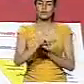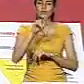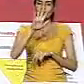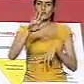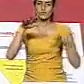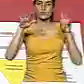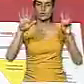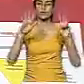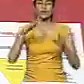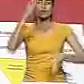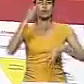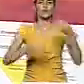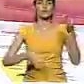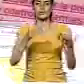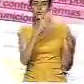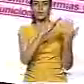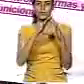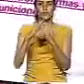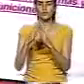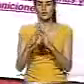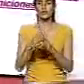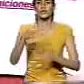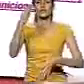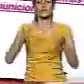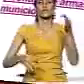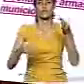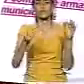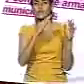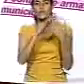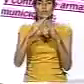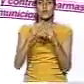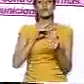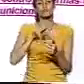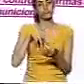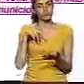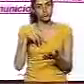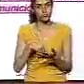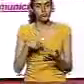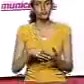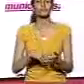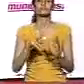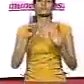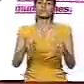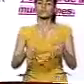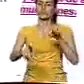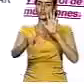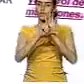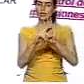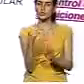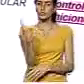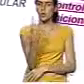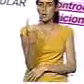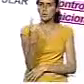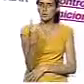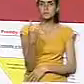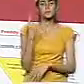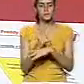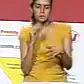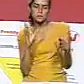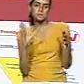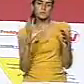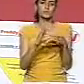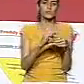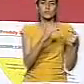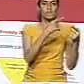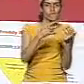está previsto lo que es la justicia comunal y los tribunales comunales. Estamos en deuda. O sea, esta ley por sí sola, hay que complementarla con